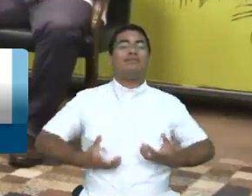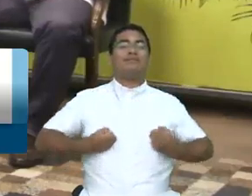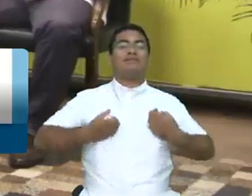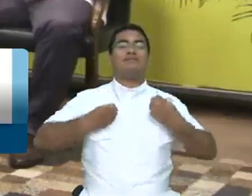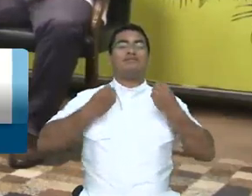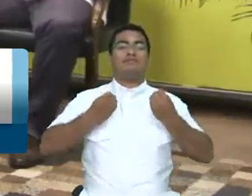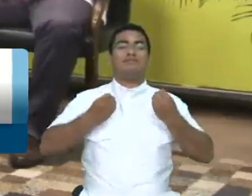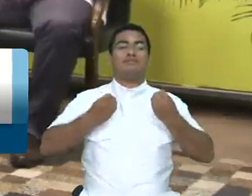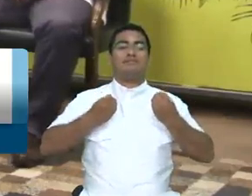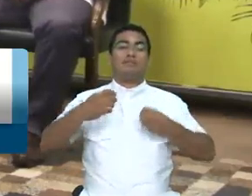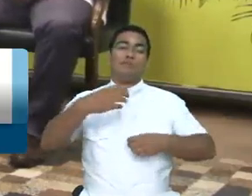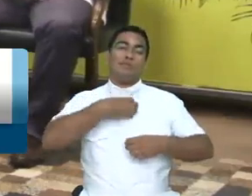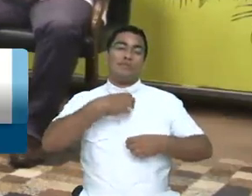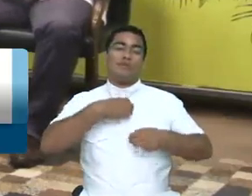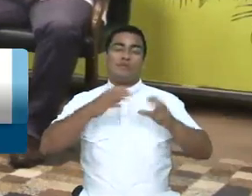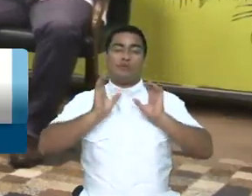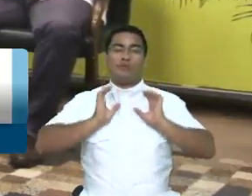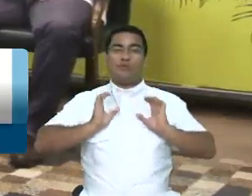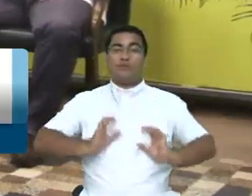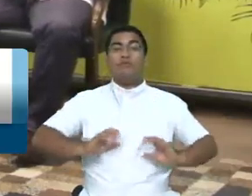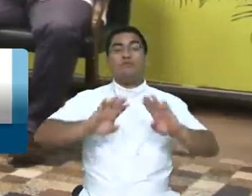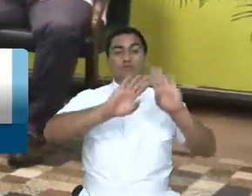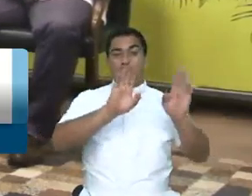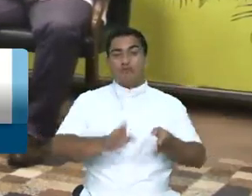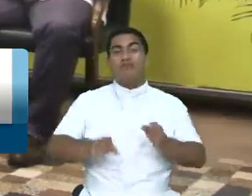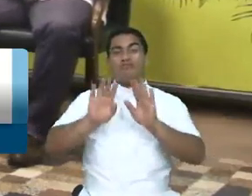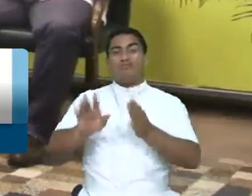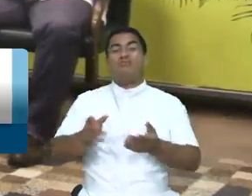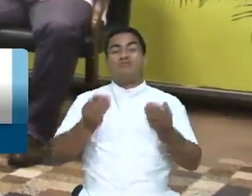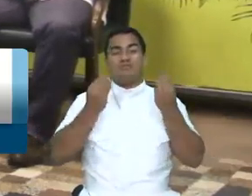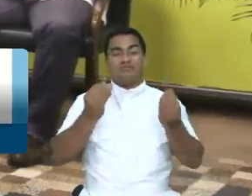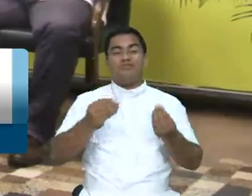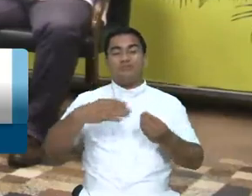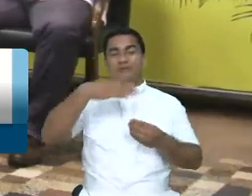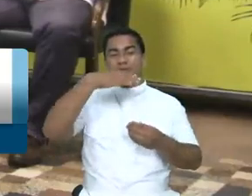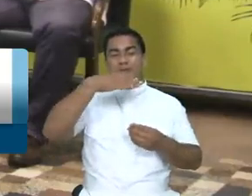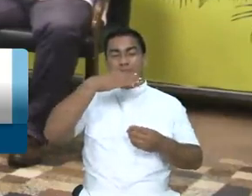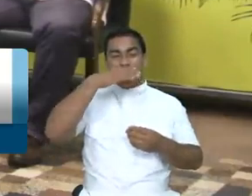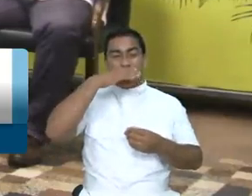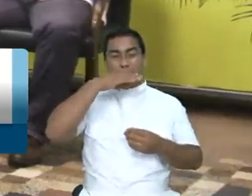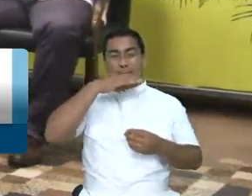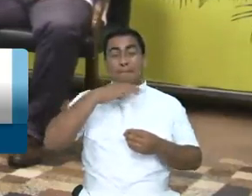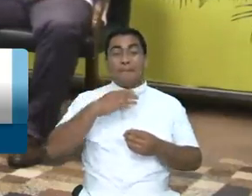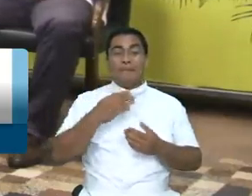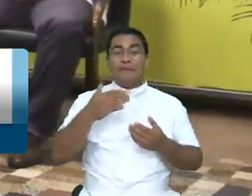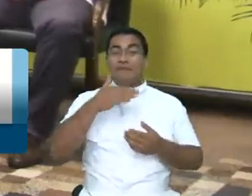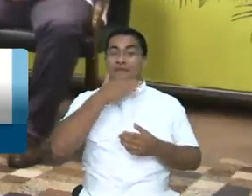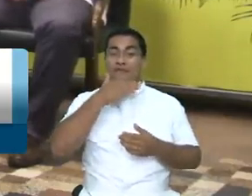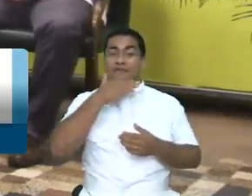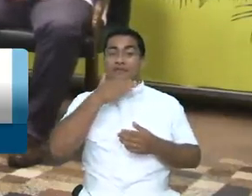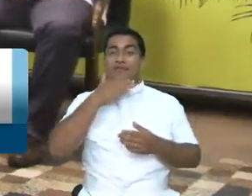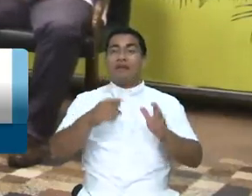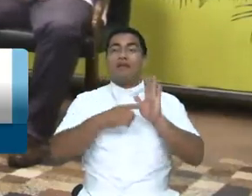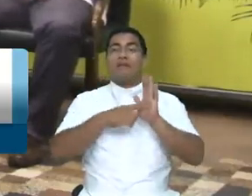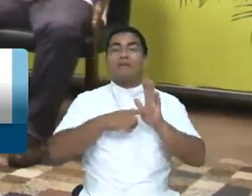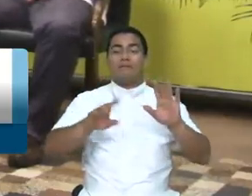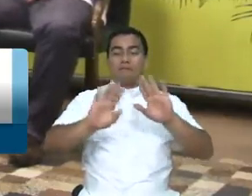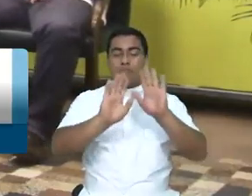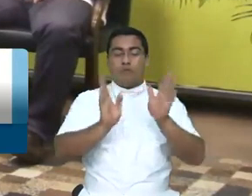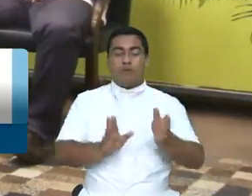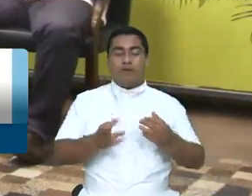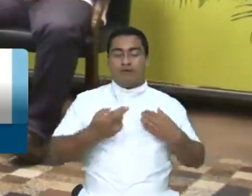pues hormonal, por decirlo así, porque es más frecuente en las mujeres que dejan de tener sus periodos menstruales. Y no es